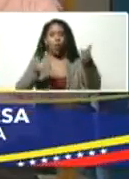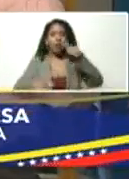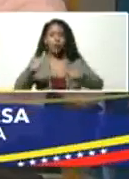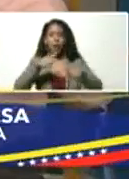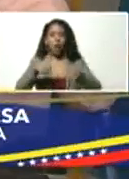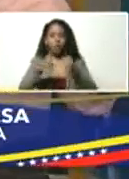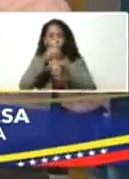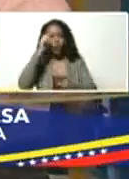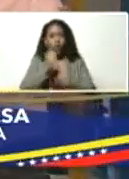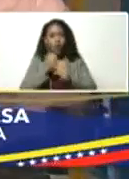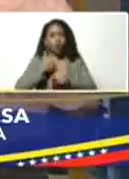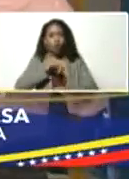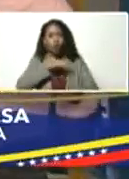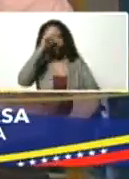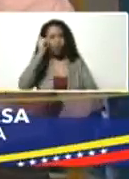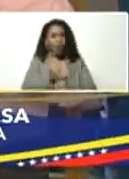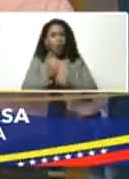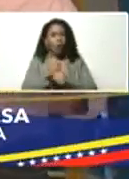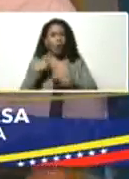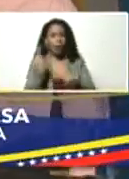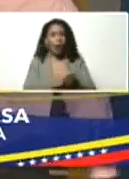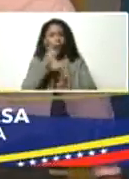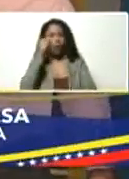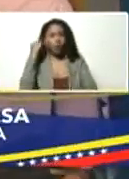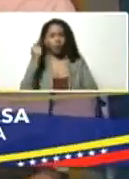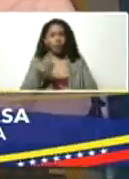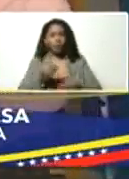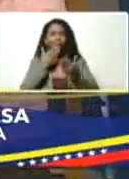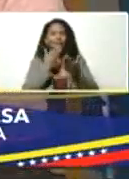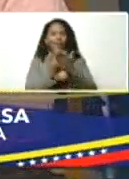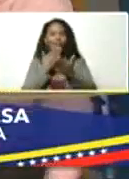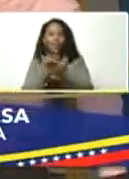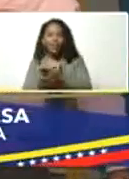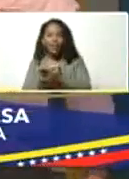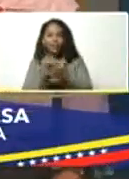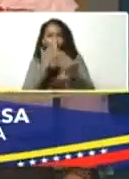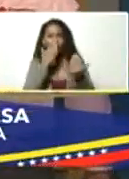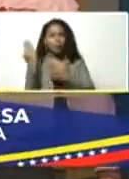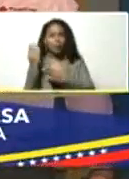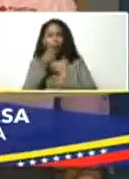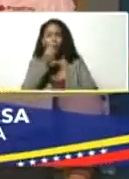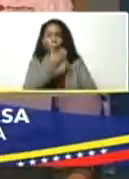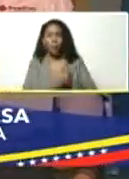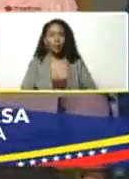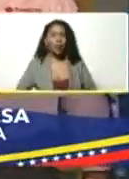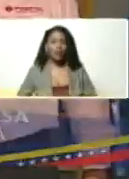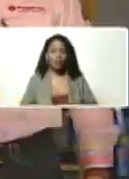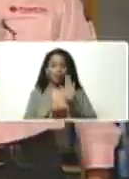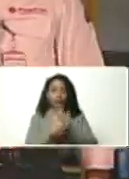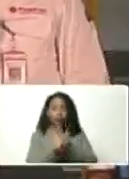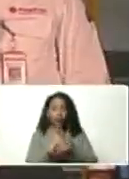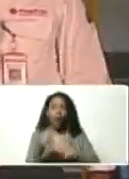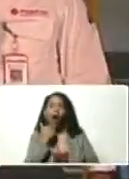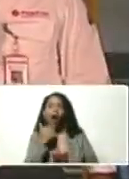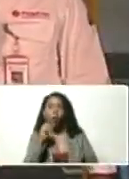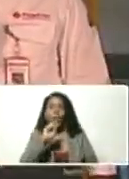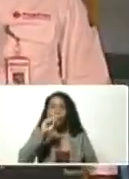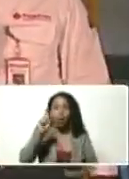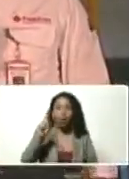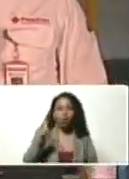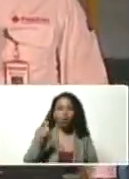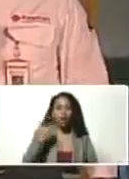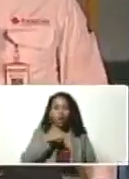nosotros, los trabajadores, mi hermana y mi hermano, le damos muchas gracias. Bueno, presidente, le damos el pase. Si tiene alguna pregunta,